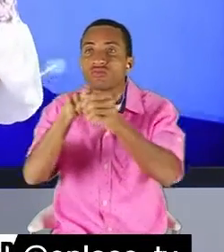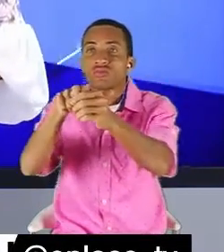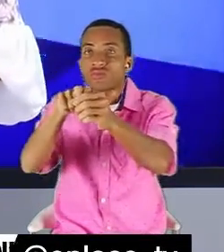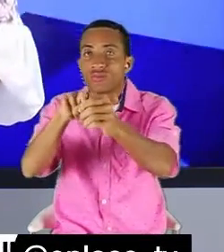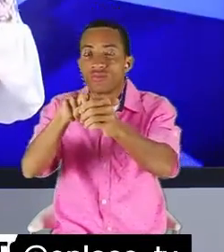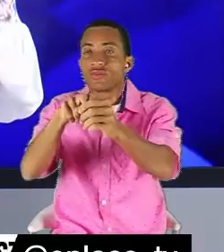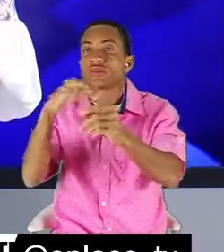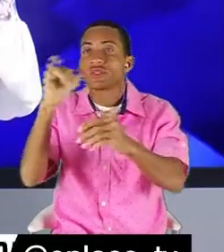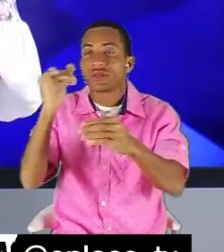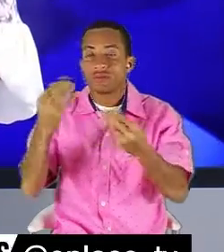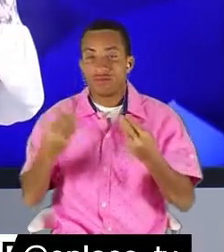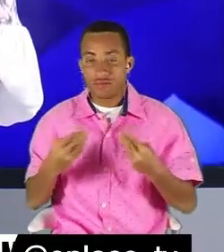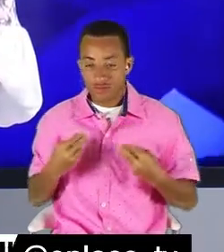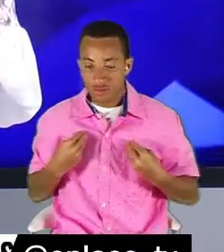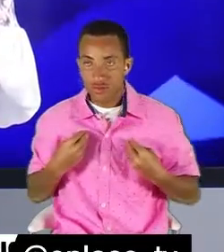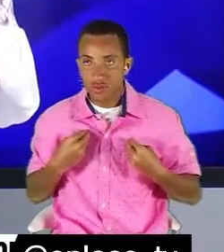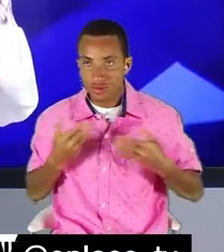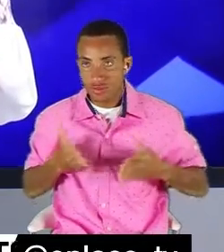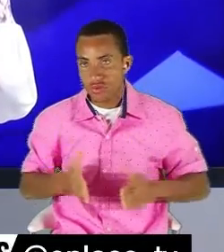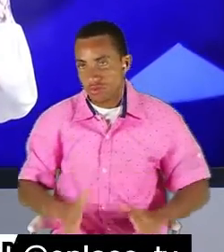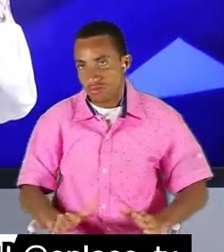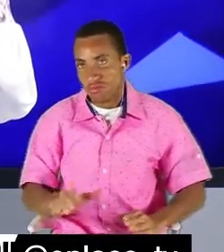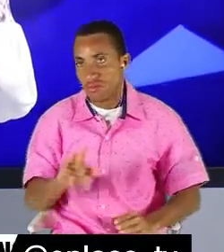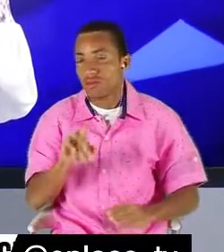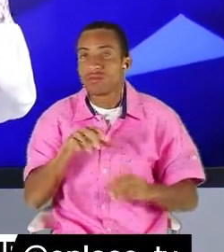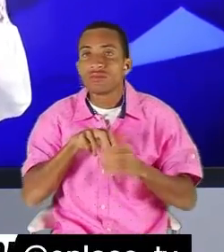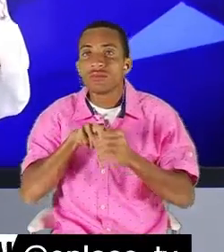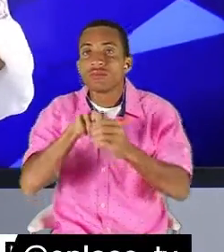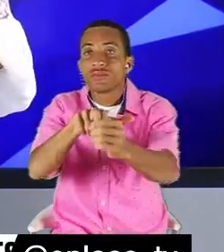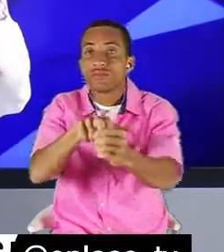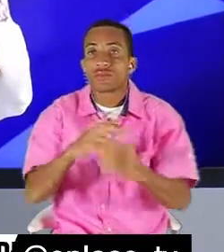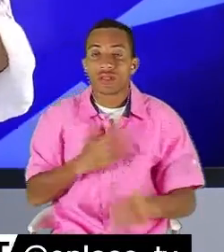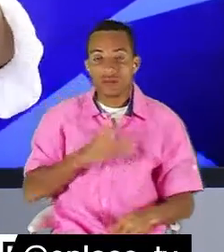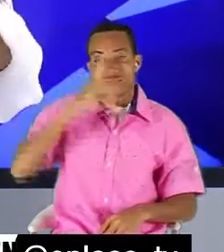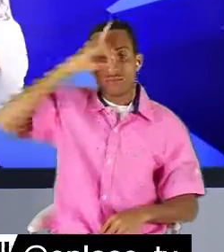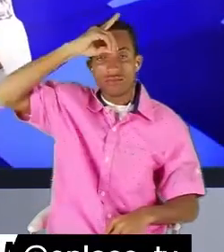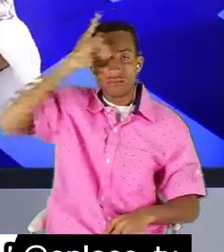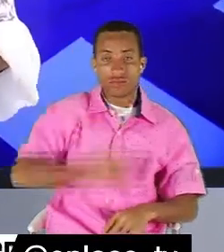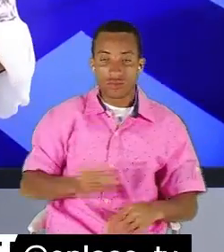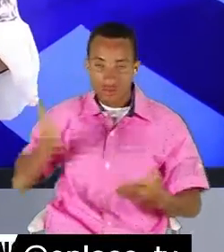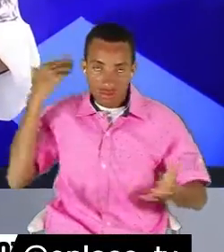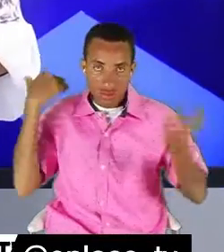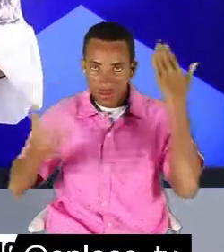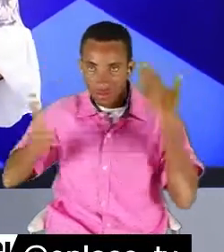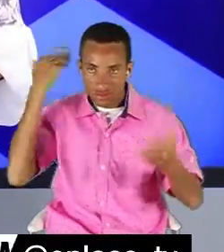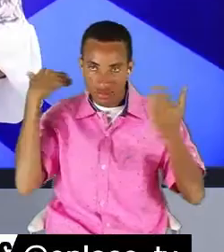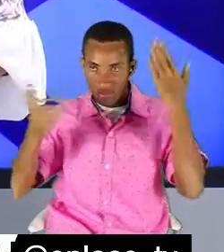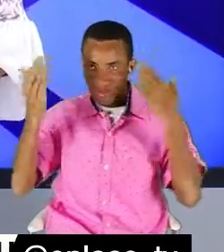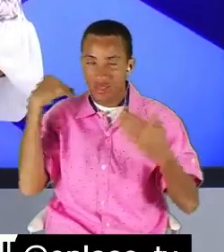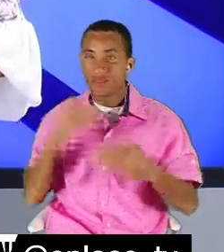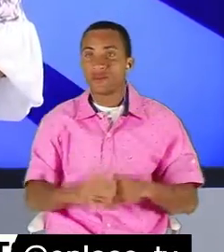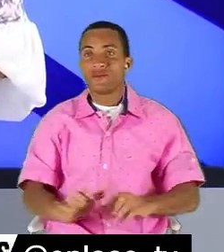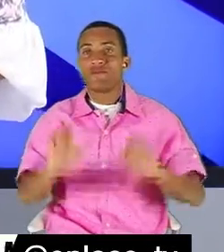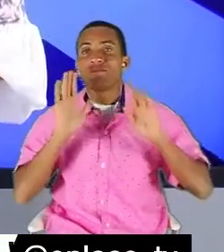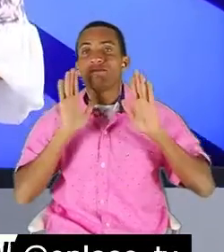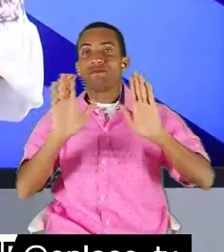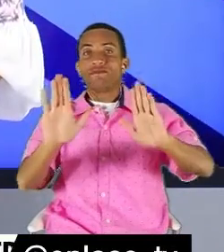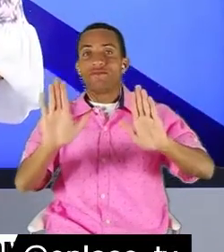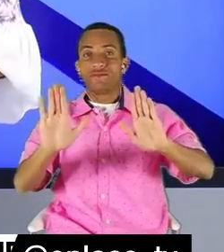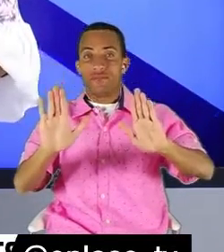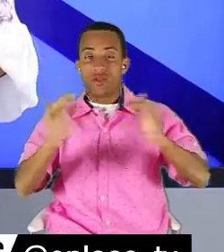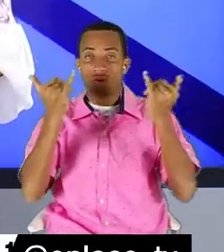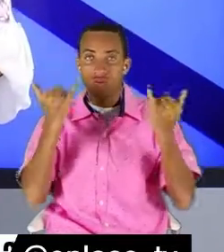esta logística, al parecer, estos campesinos toman la decisión de bloquear la vía y en ese momento permanece bloqueada la vía Barranca